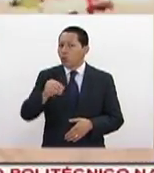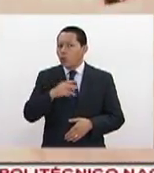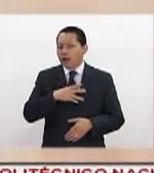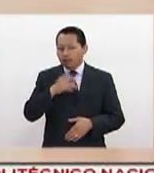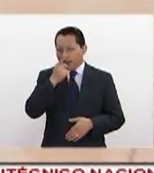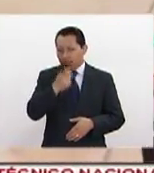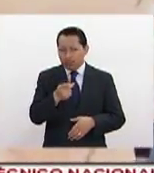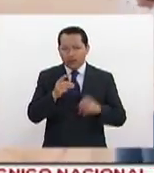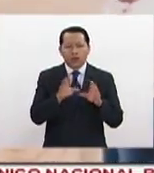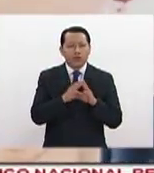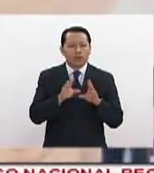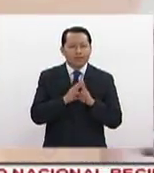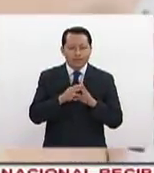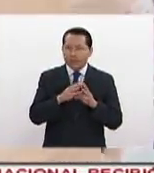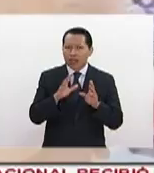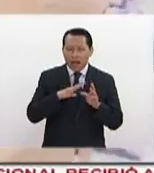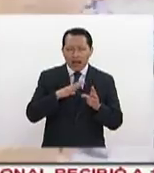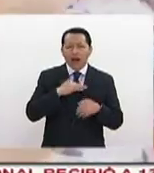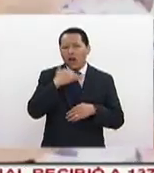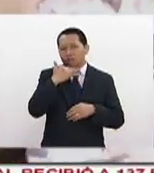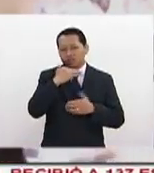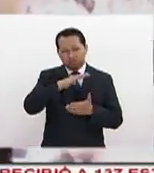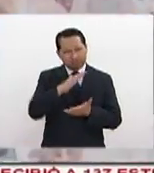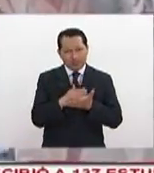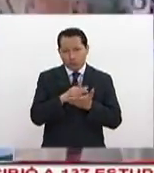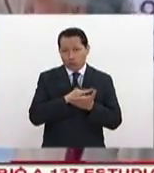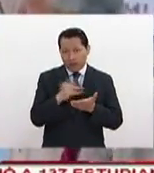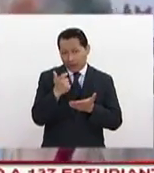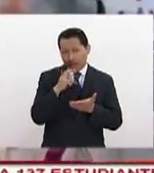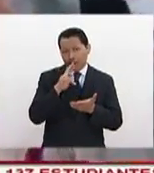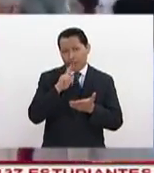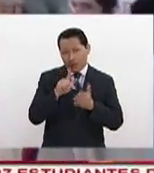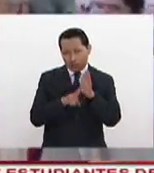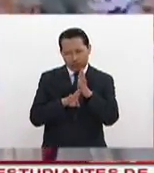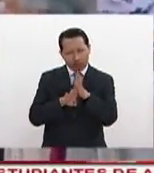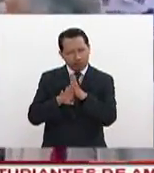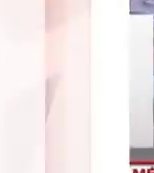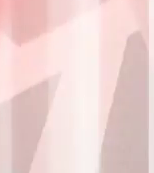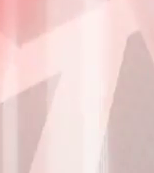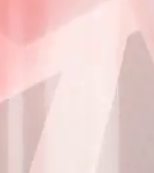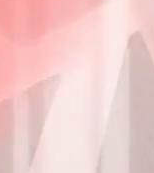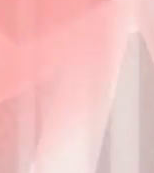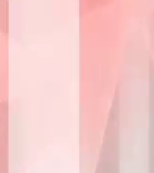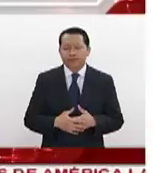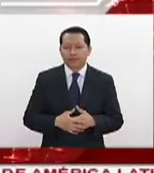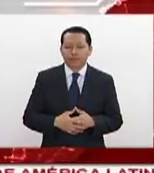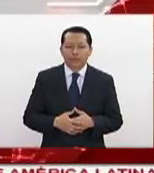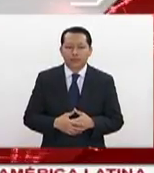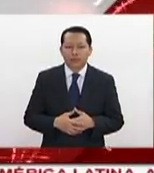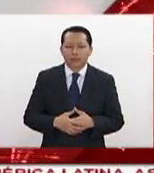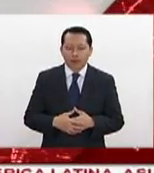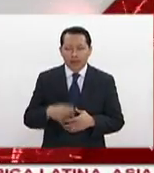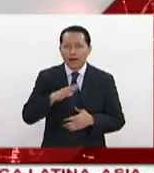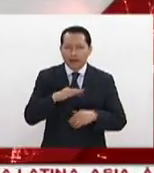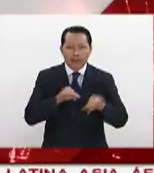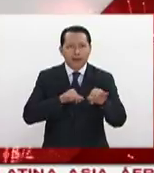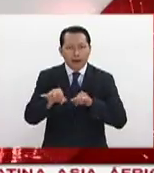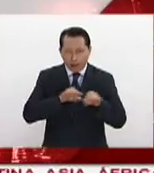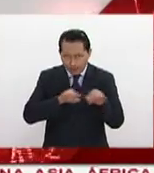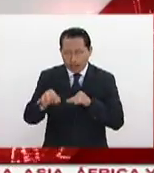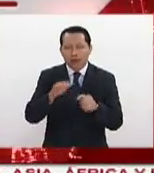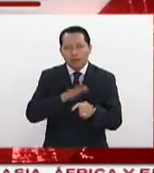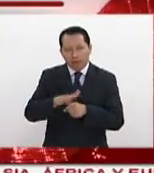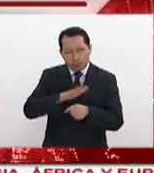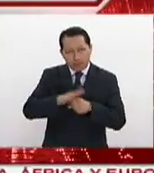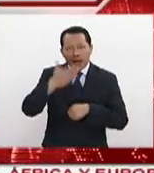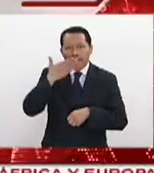la corrupción para que mejore la economía en México y haya crecimiento económico. Que haya empleos, que haya